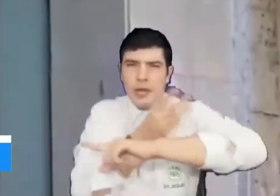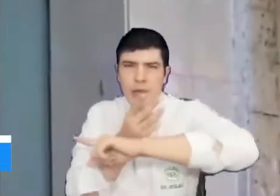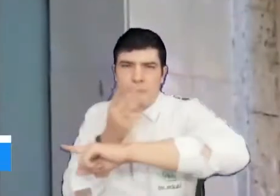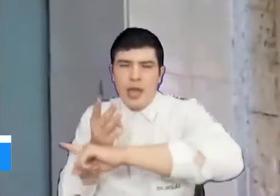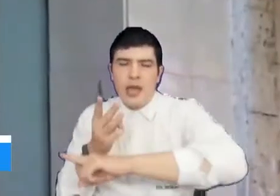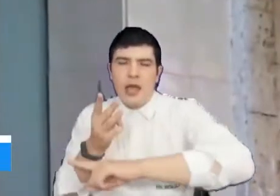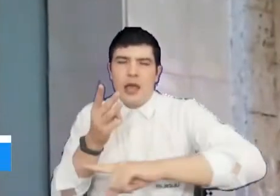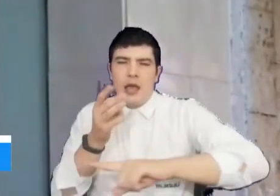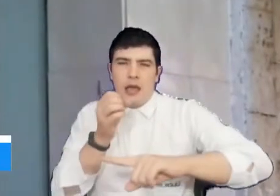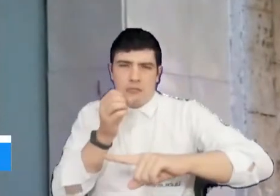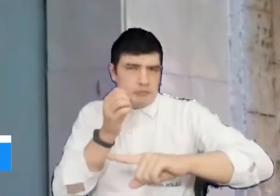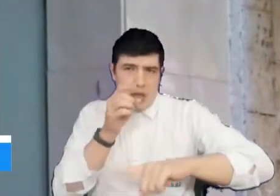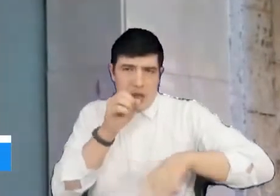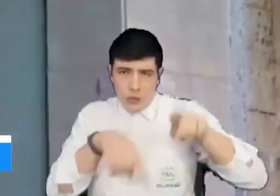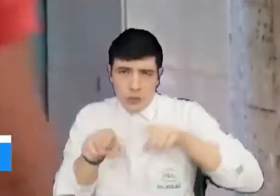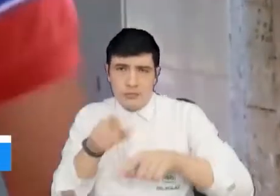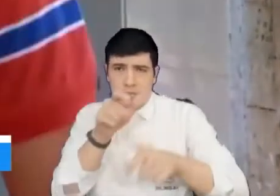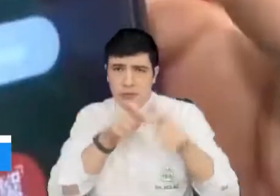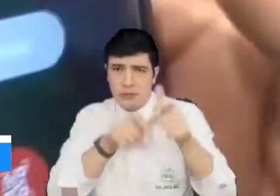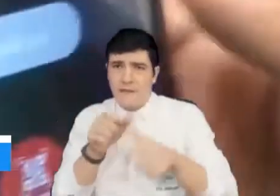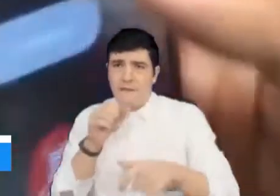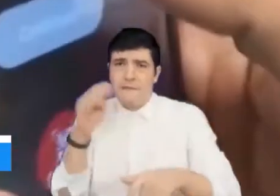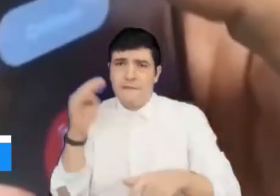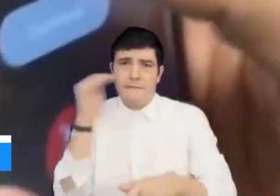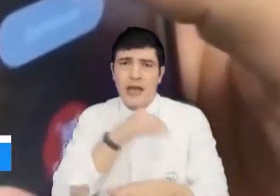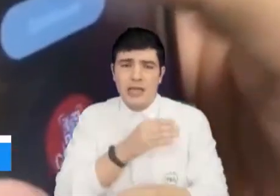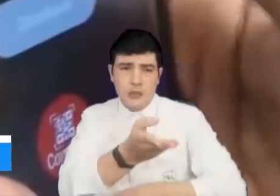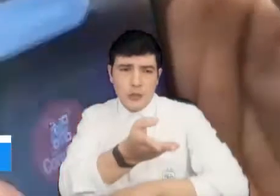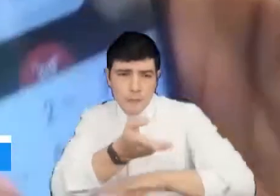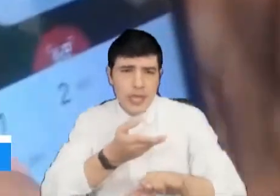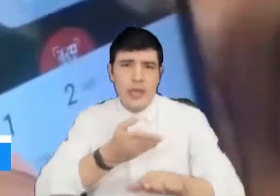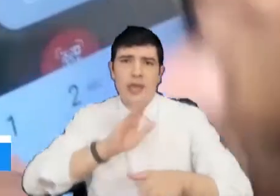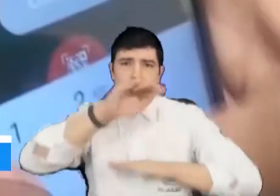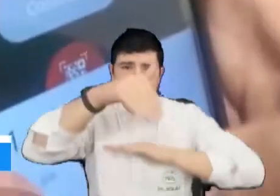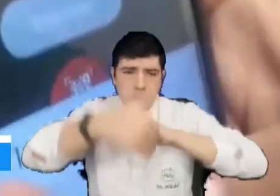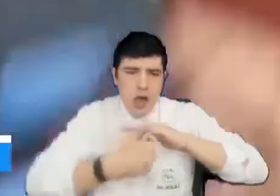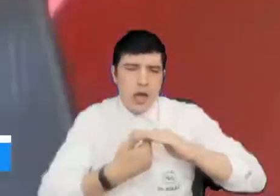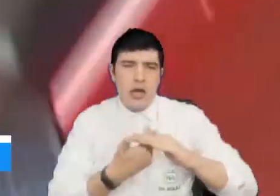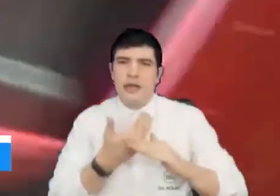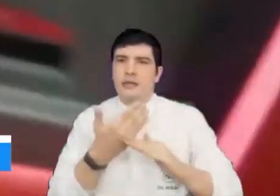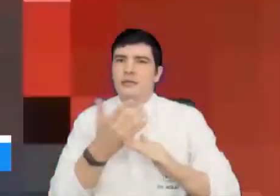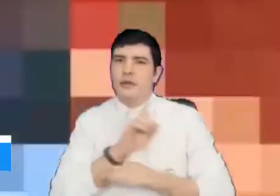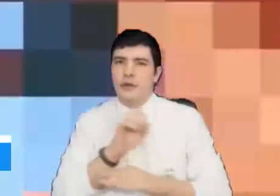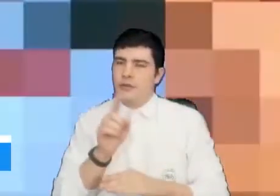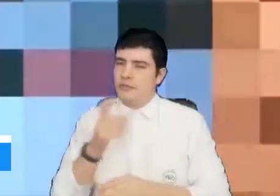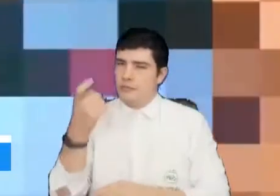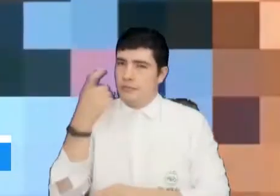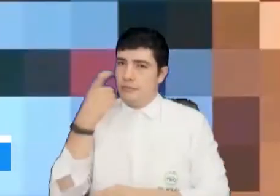de beneficiarios. Solo hay que ingresar a la página oficial, que fue la que ustedes mencionaron,